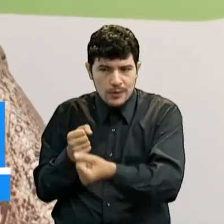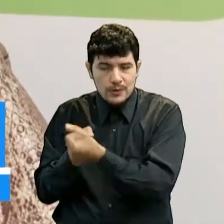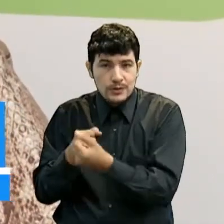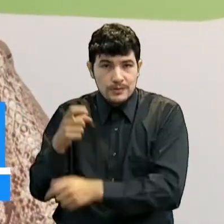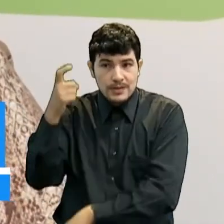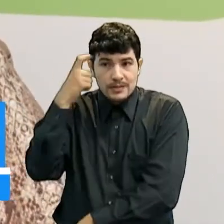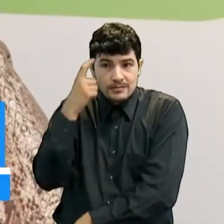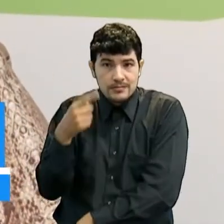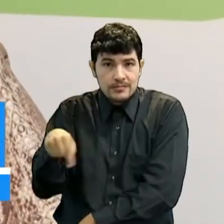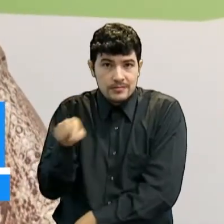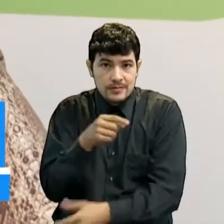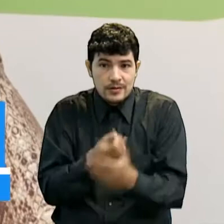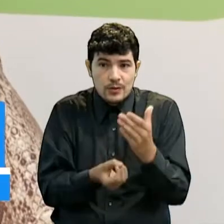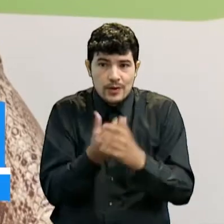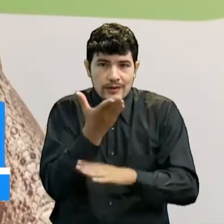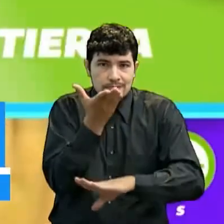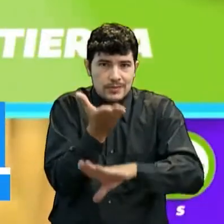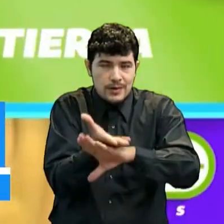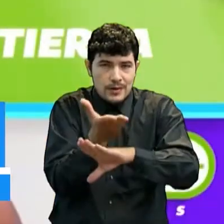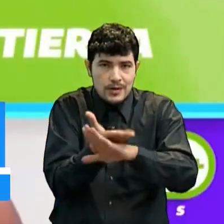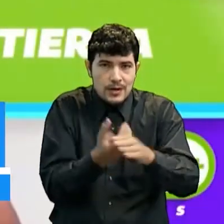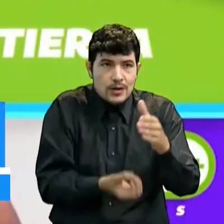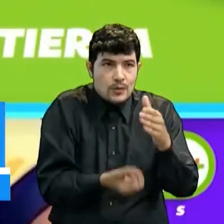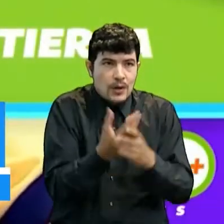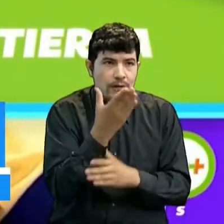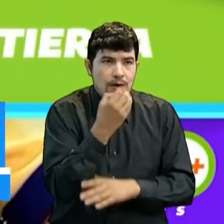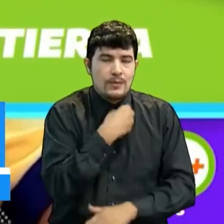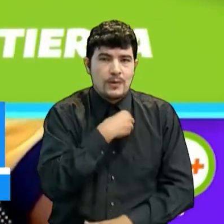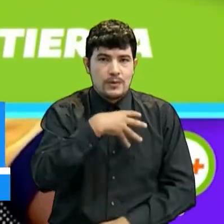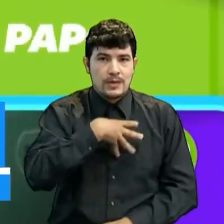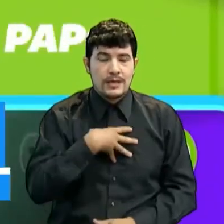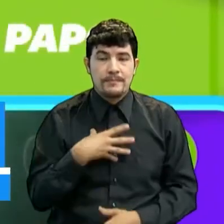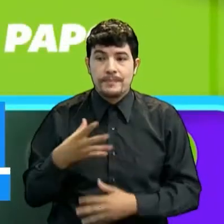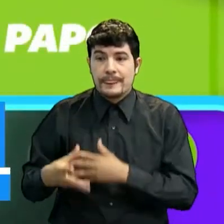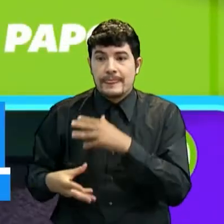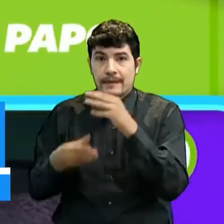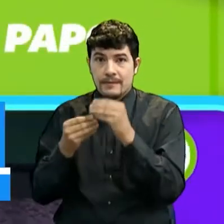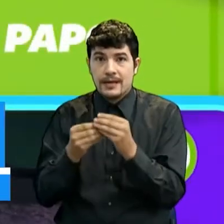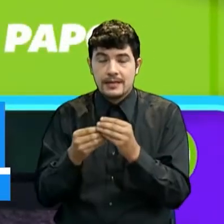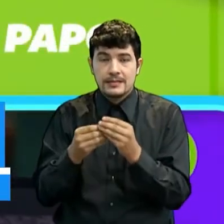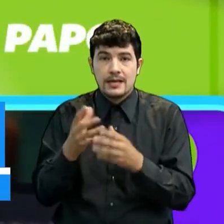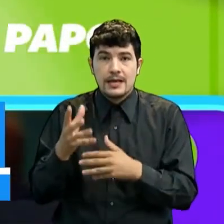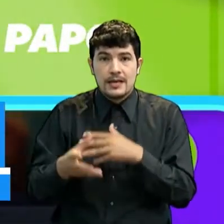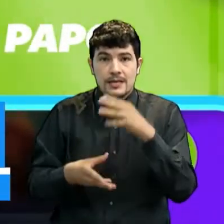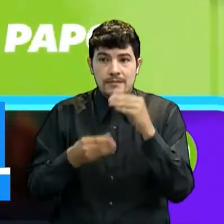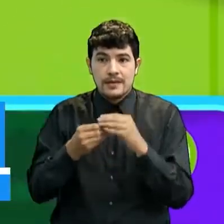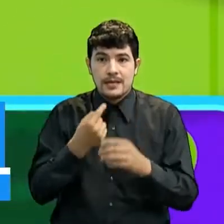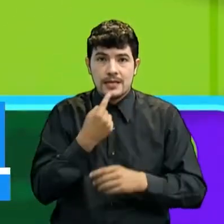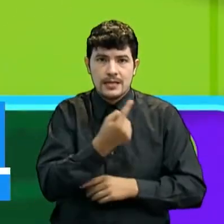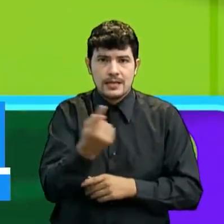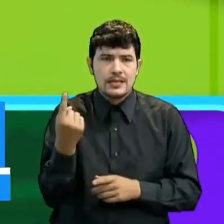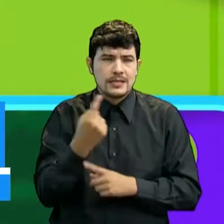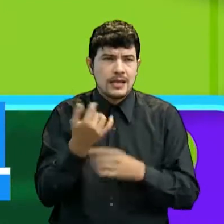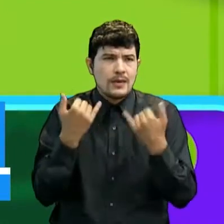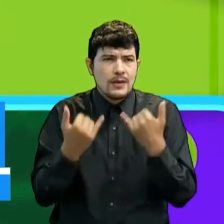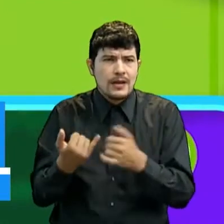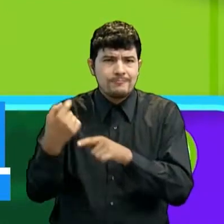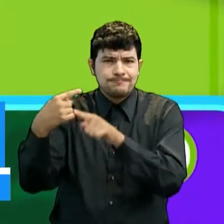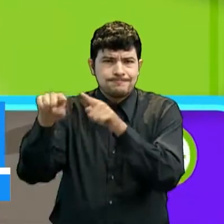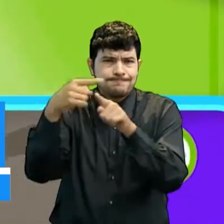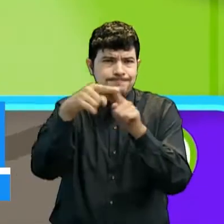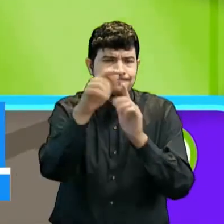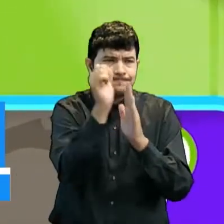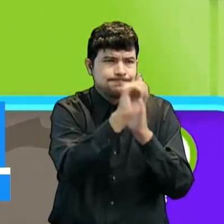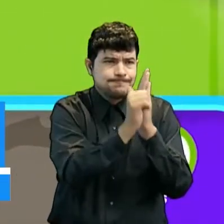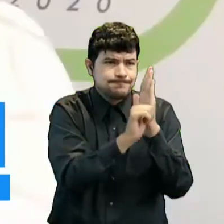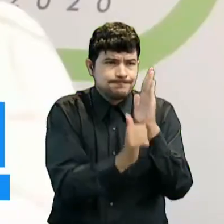tenemos nuevas propuestas, nuevas oportunidades. Y entre esos logros tenemos, por decir, la gran variedad de programación que se